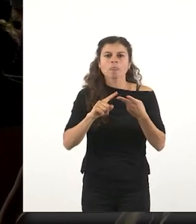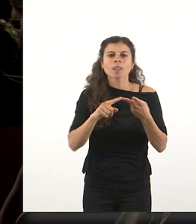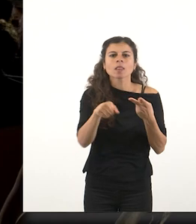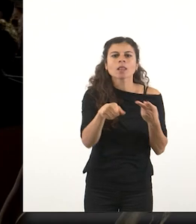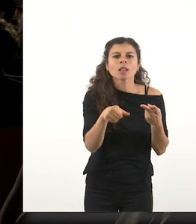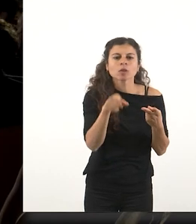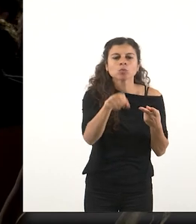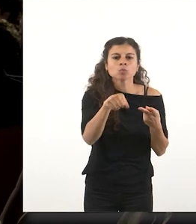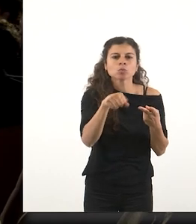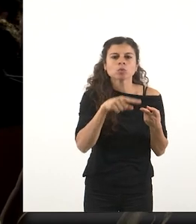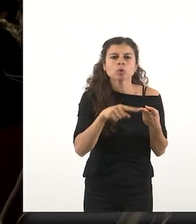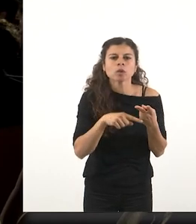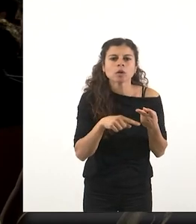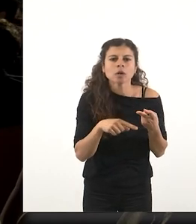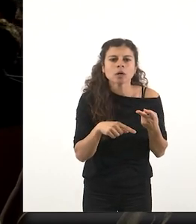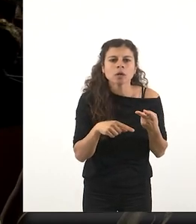Tú.